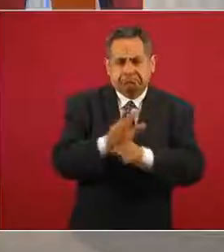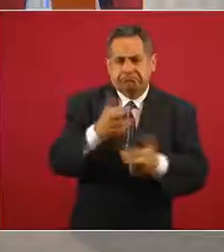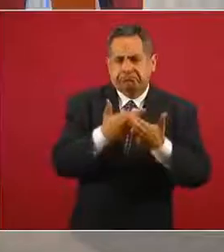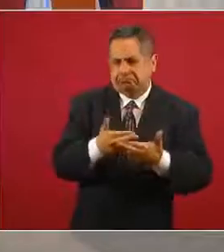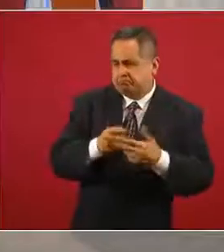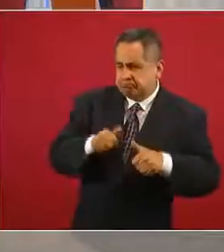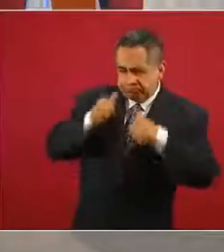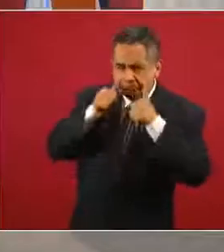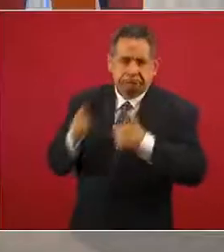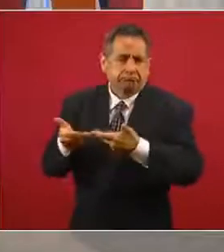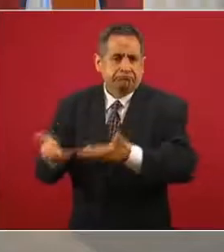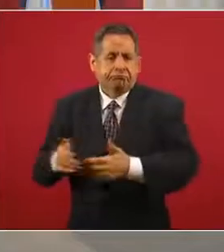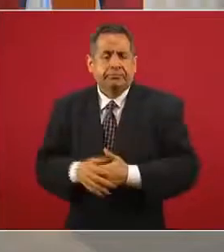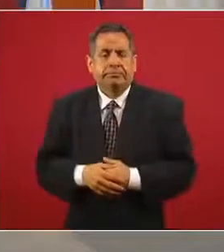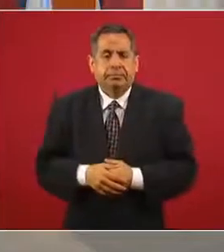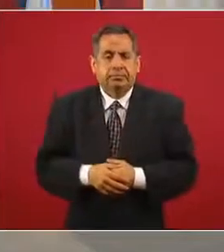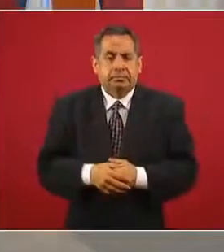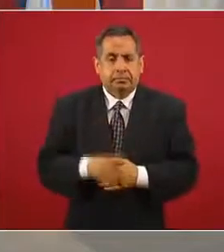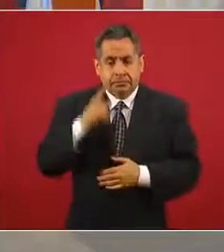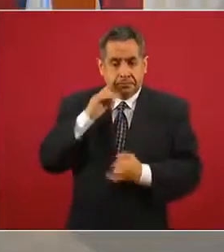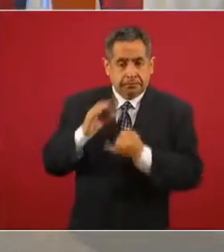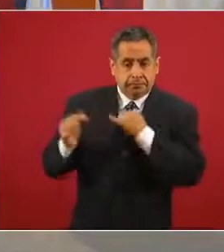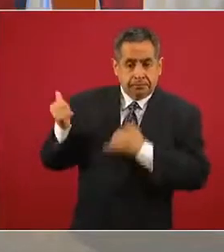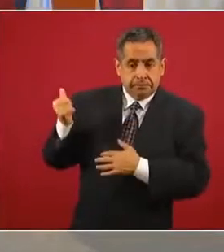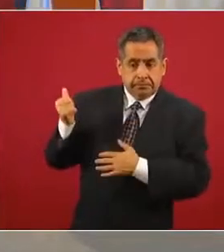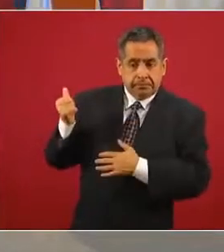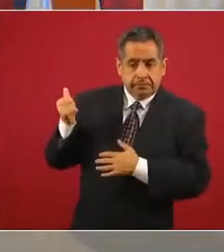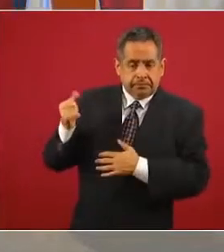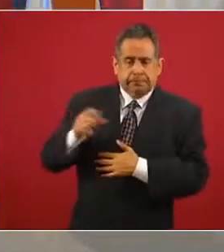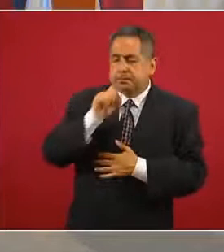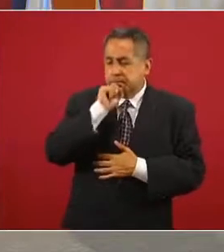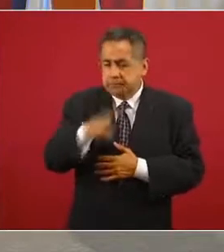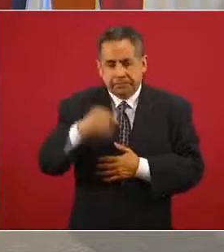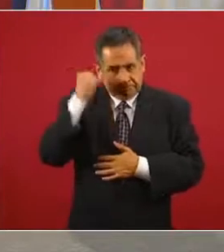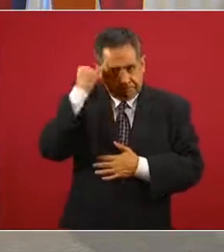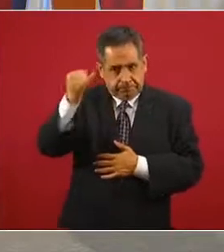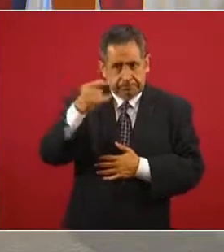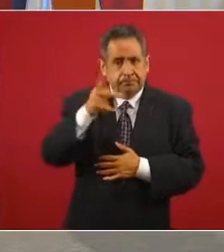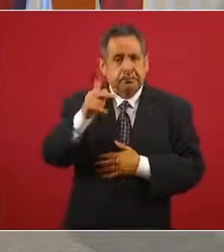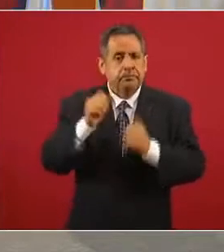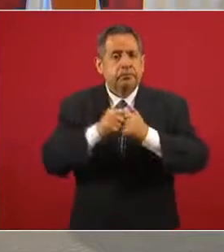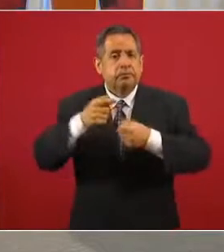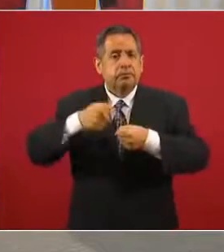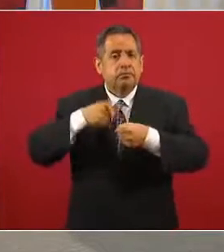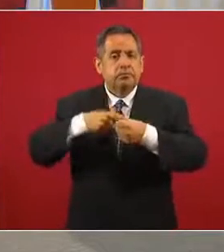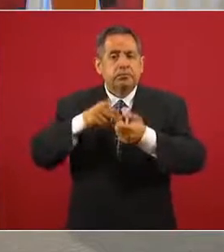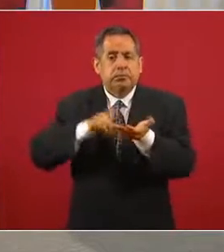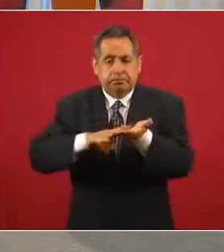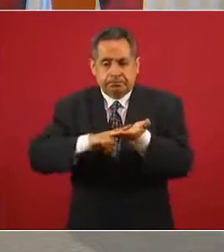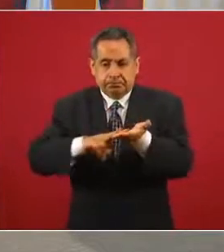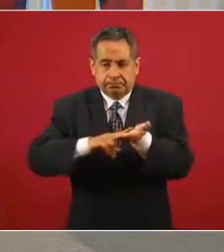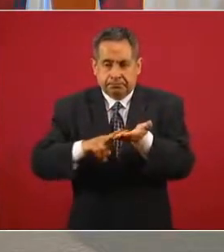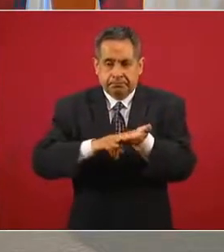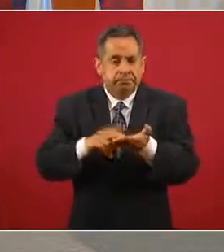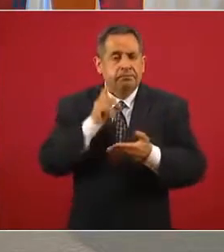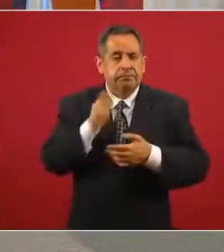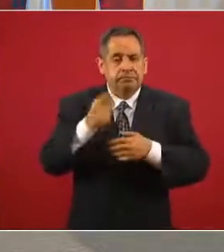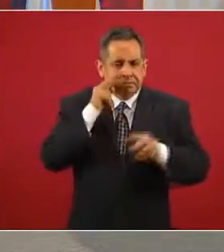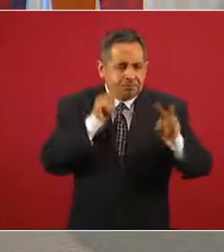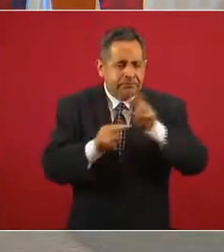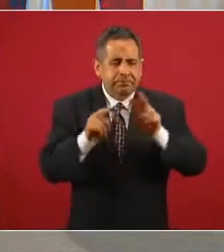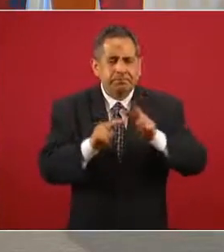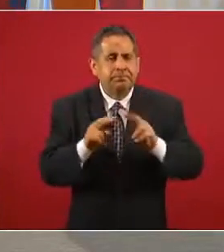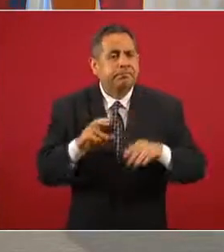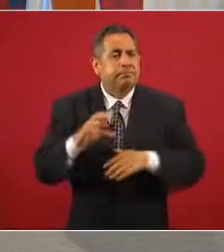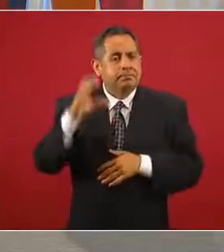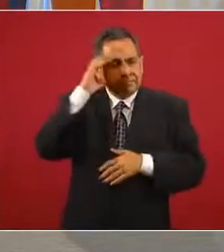camas. Y en la última, que vemos a continuación, se ve la misma idea, ahora en color verde para distinguir que se trata de otro tipo de